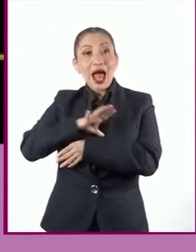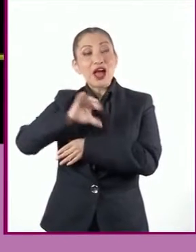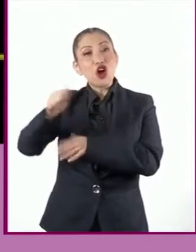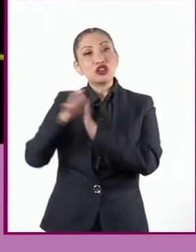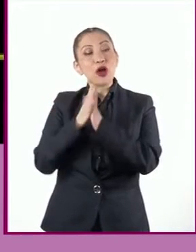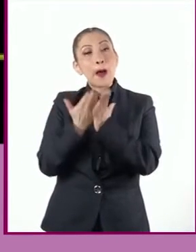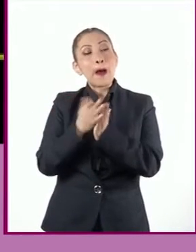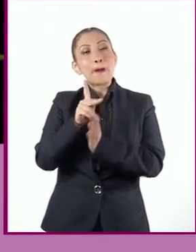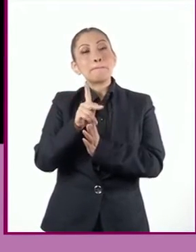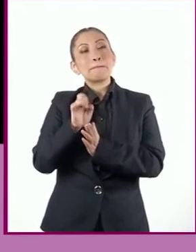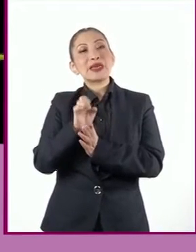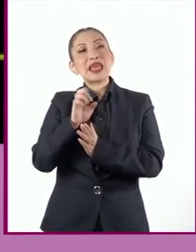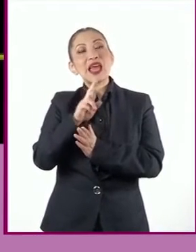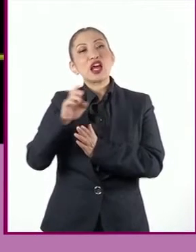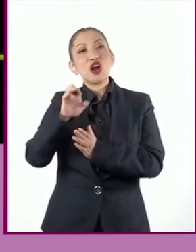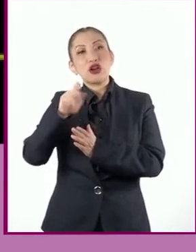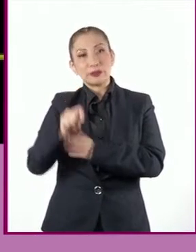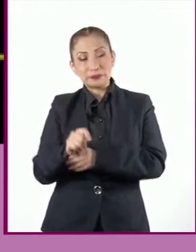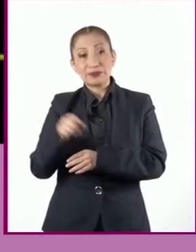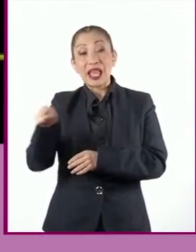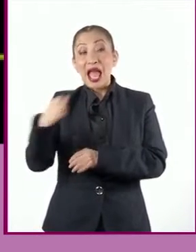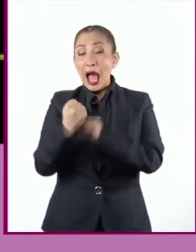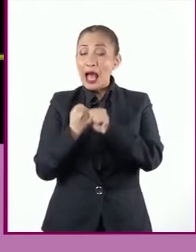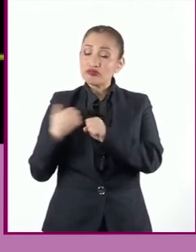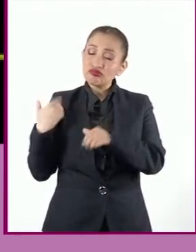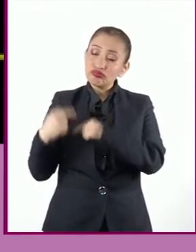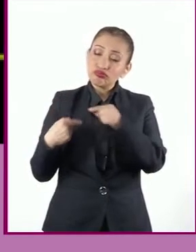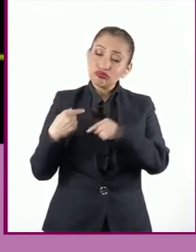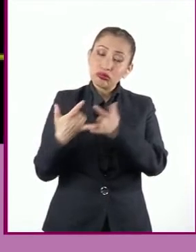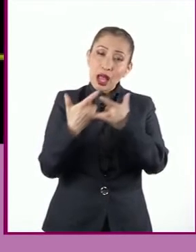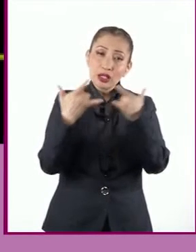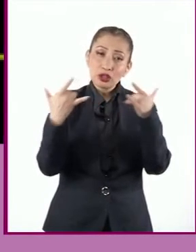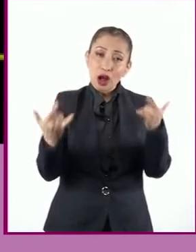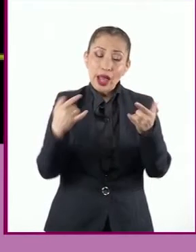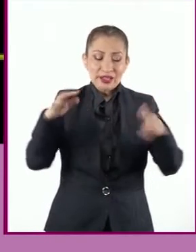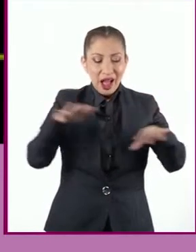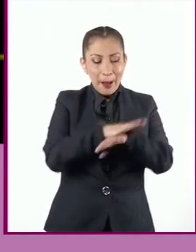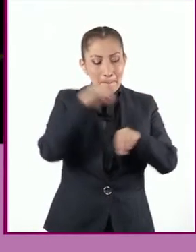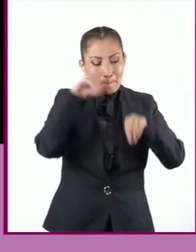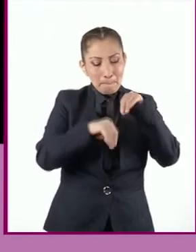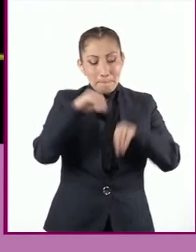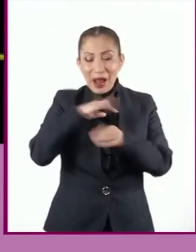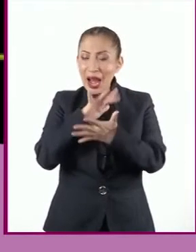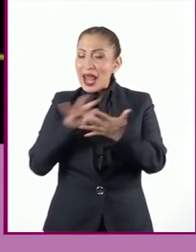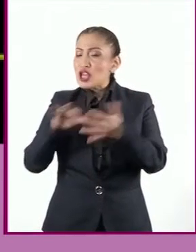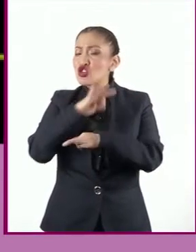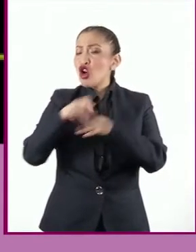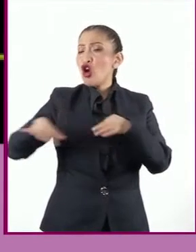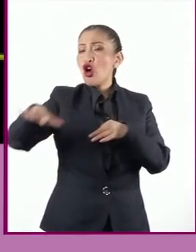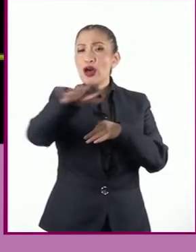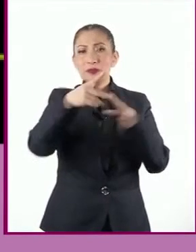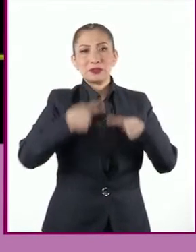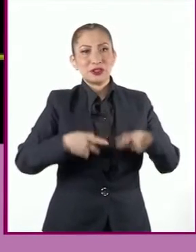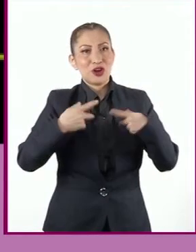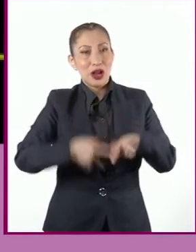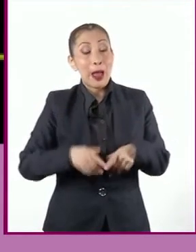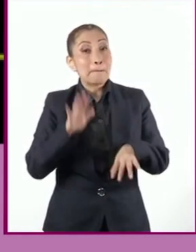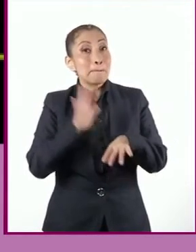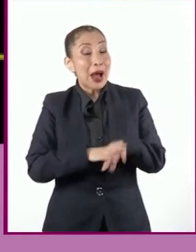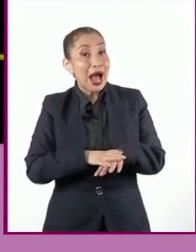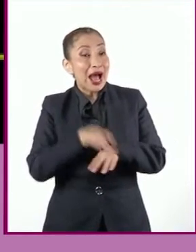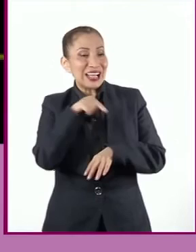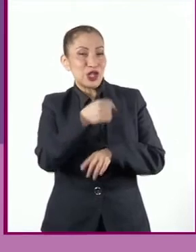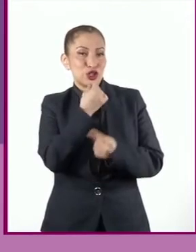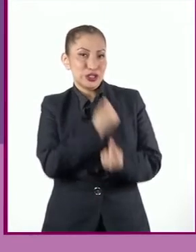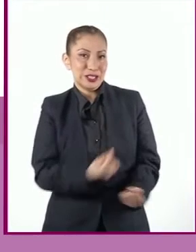obra de Perrault. Al paso de los años, los cuentos han sido adaptados para ser leídos por todas las personas,